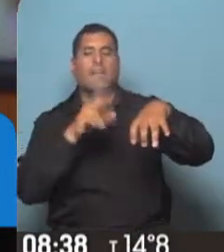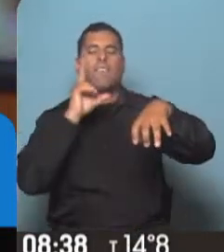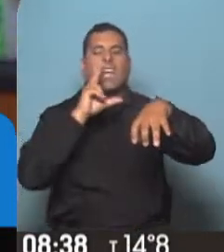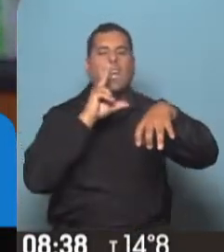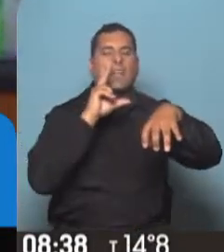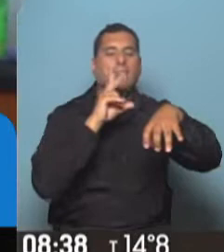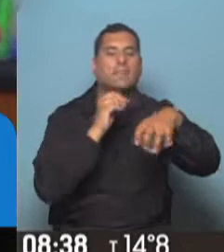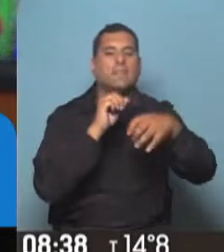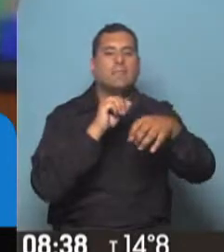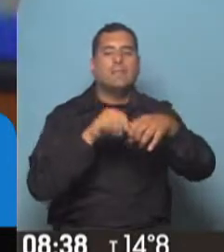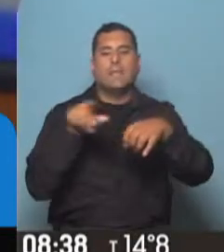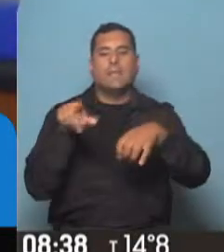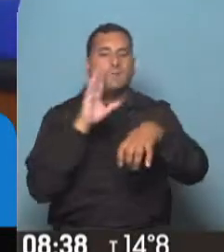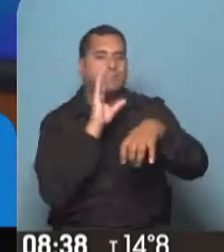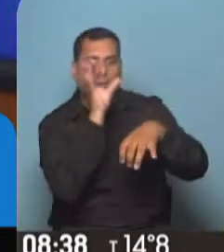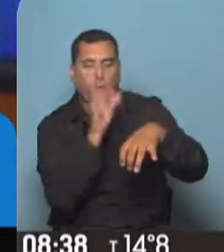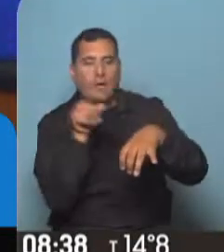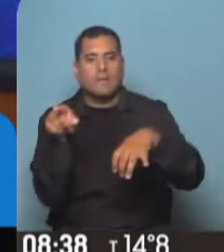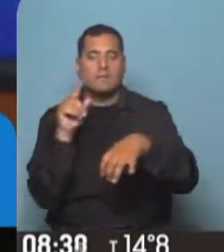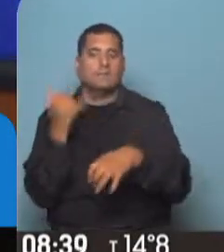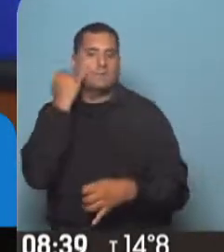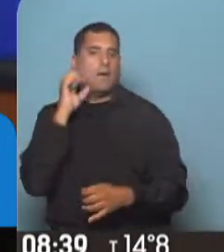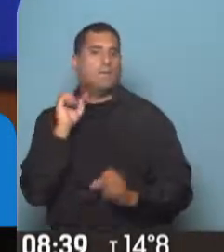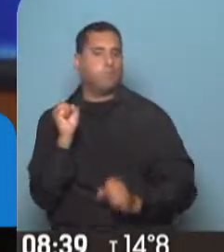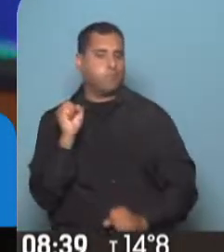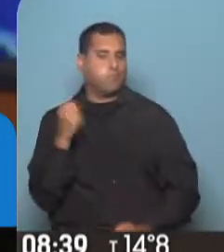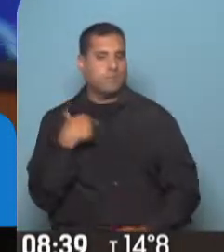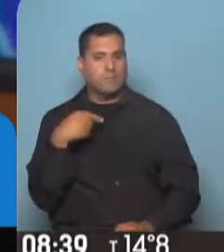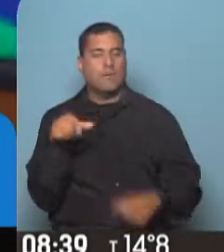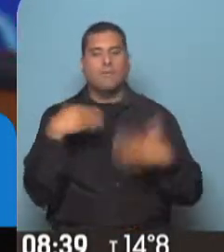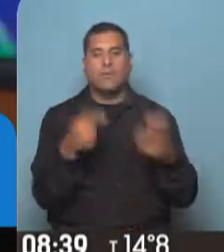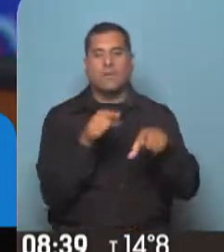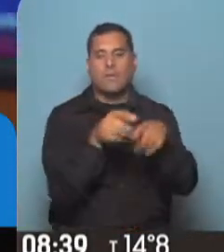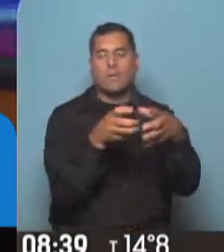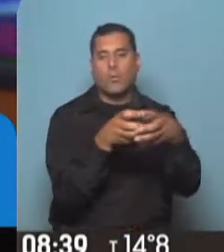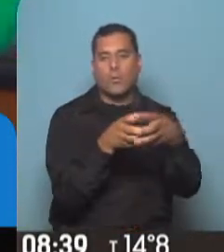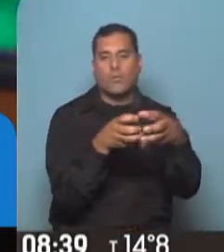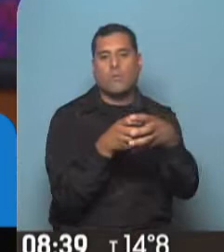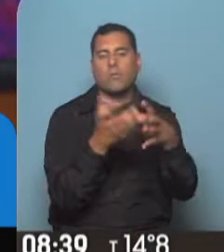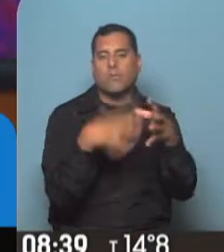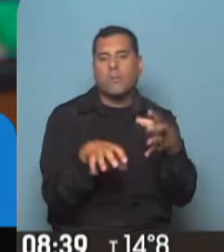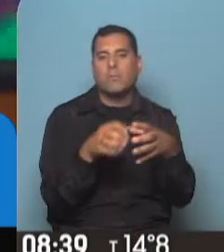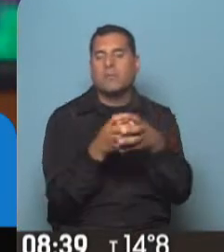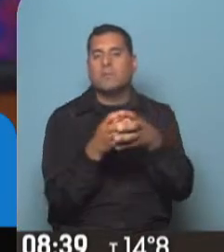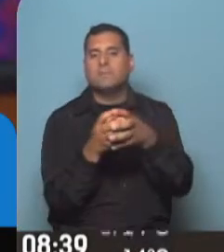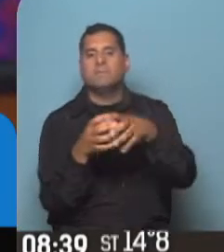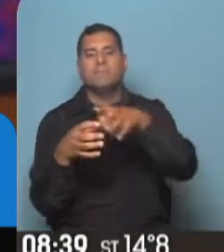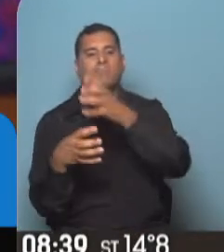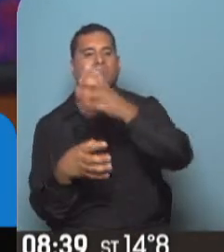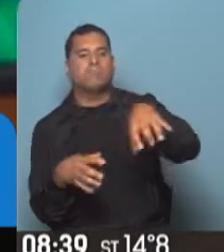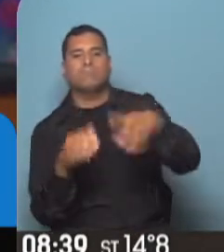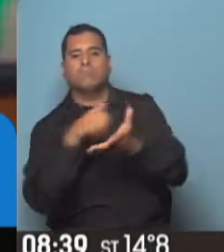y el no virgo diga 'voy el virus de alguna manera termina perdiendo este y esto también es como complejo